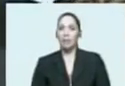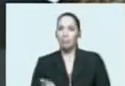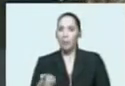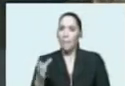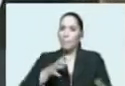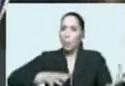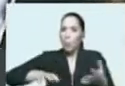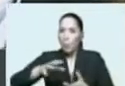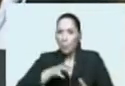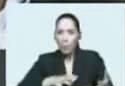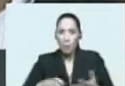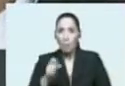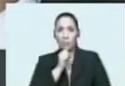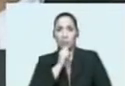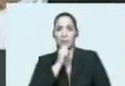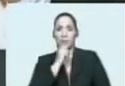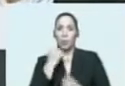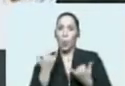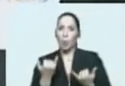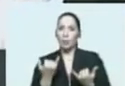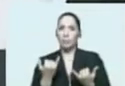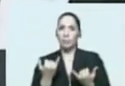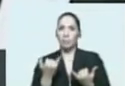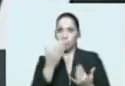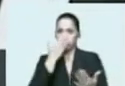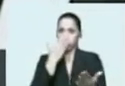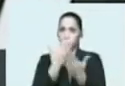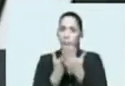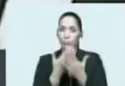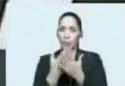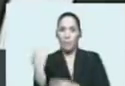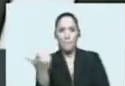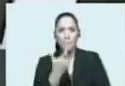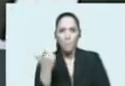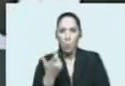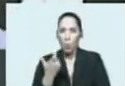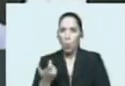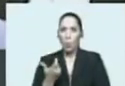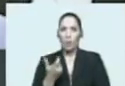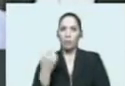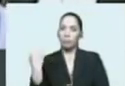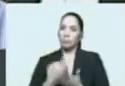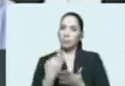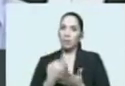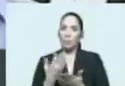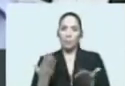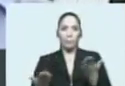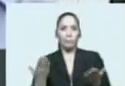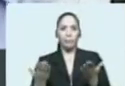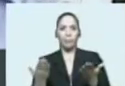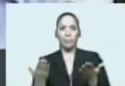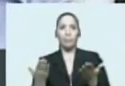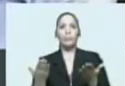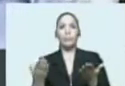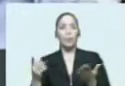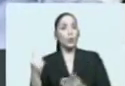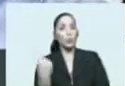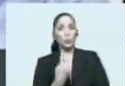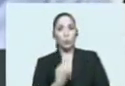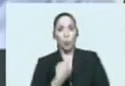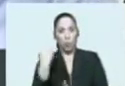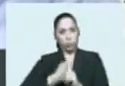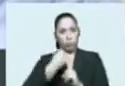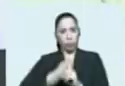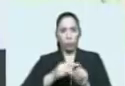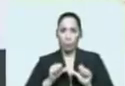complejidad de los problemas a los que nos enfrentamos de la búsqueda permanente de alternativas no sólo para mantenernos en la batalla sino